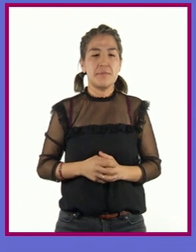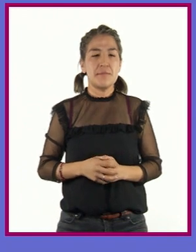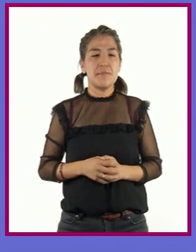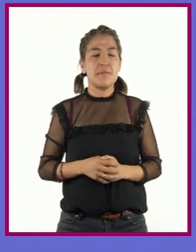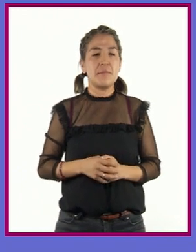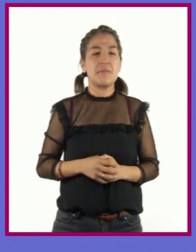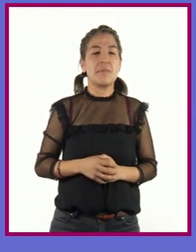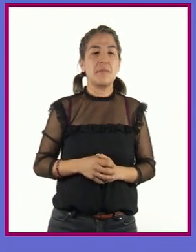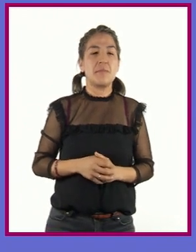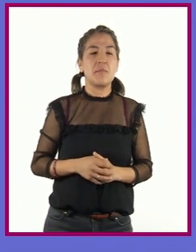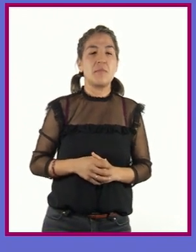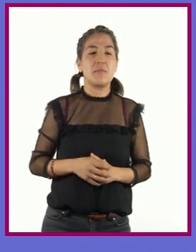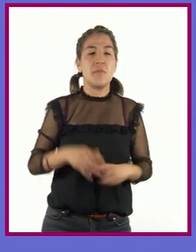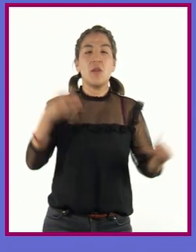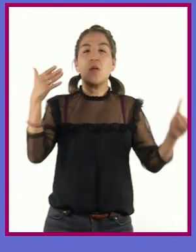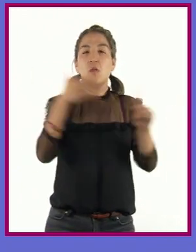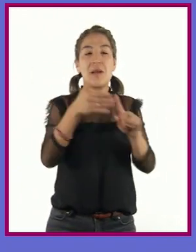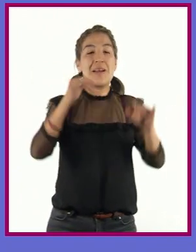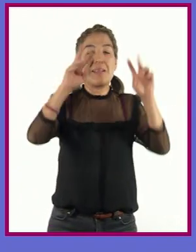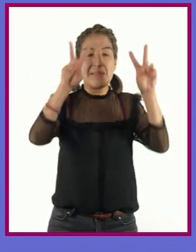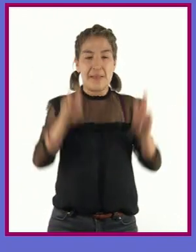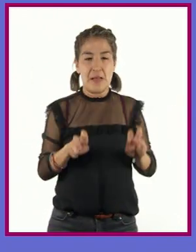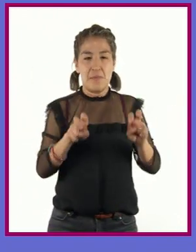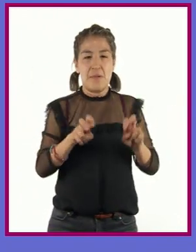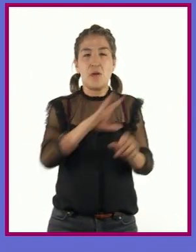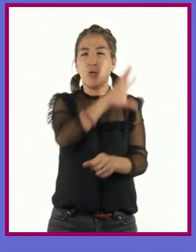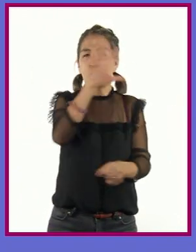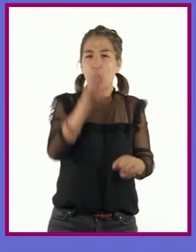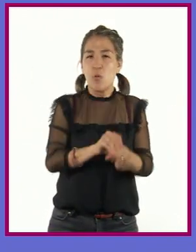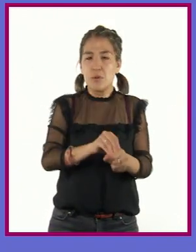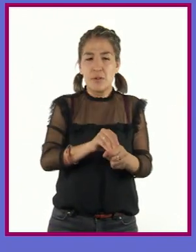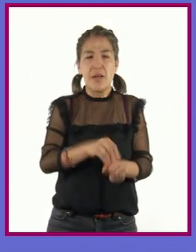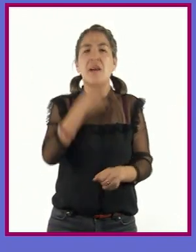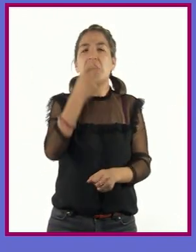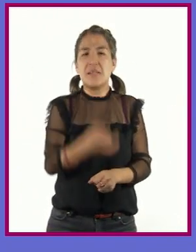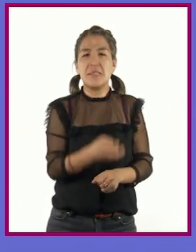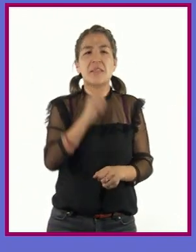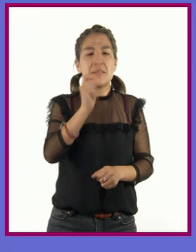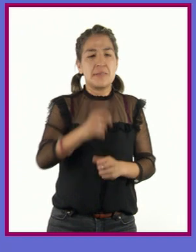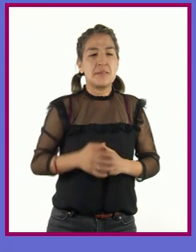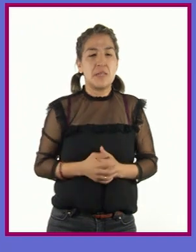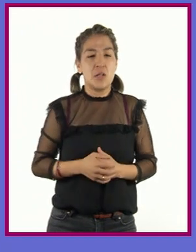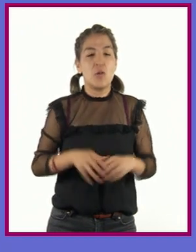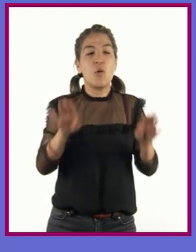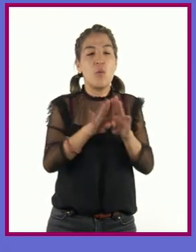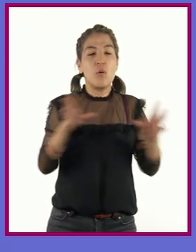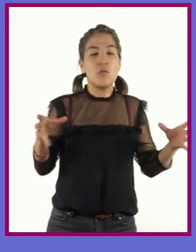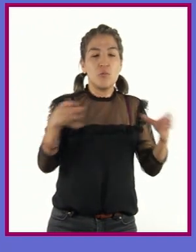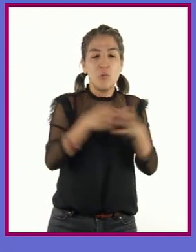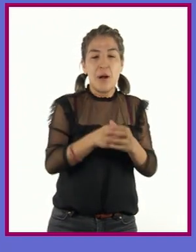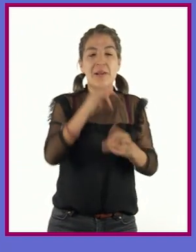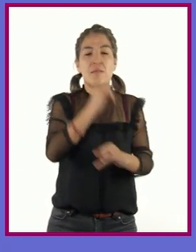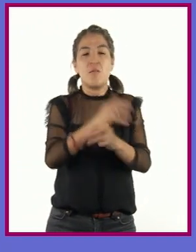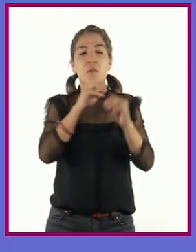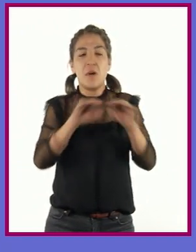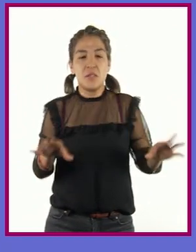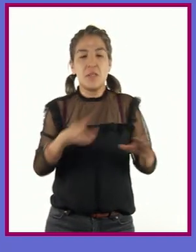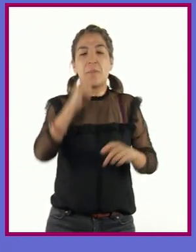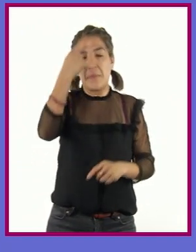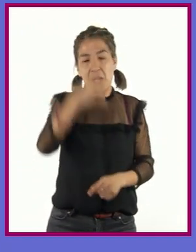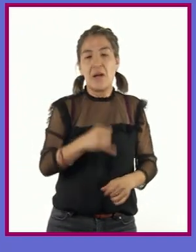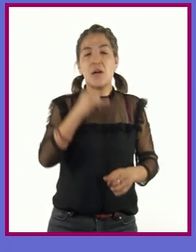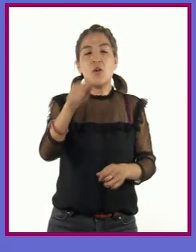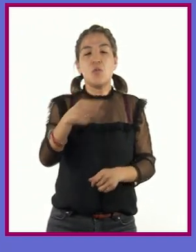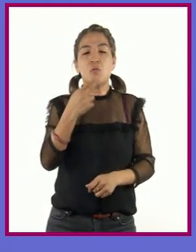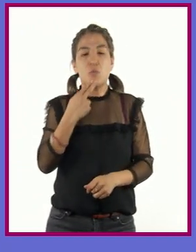6. Concentración de la información. En este paso, se conjunta y almacena la información para su